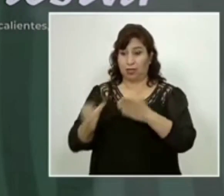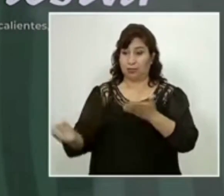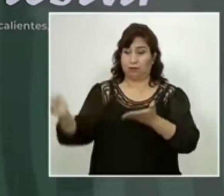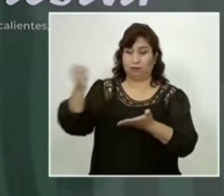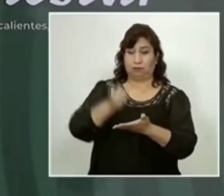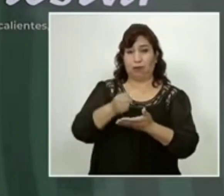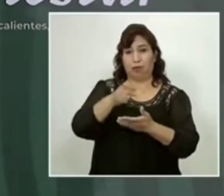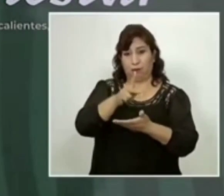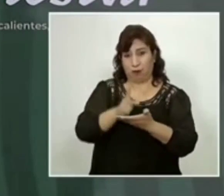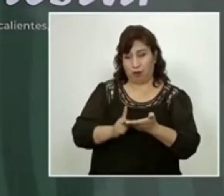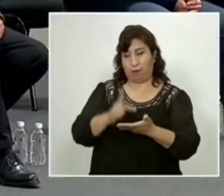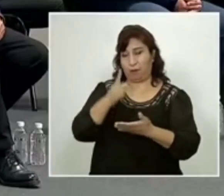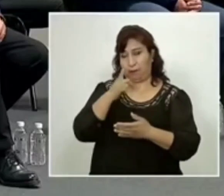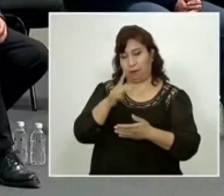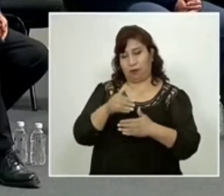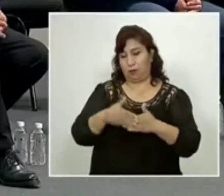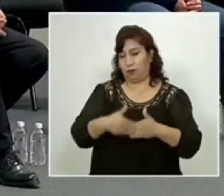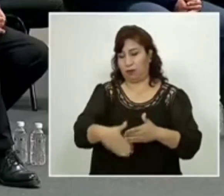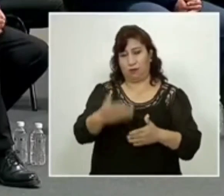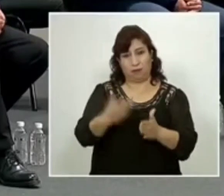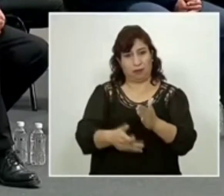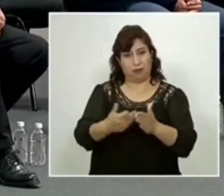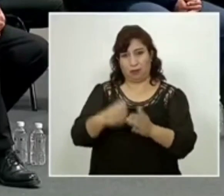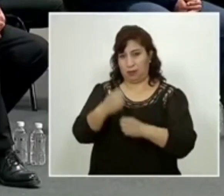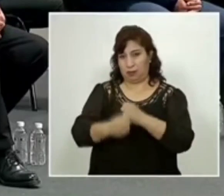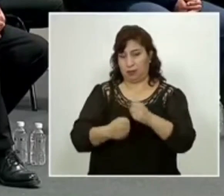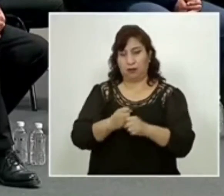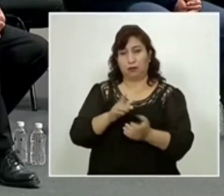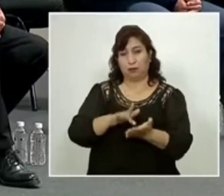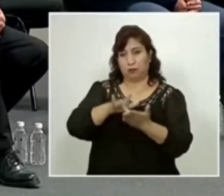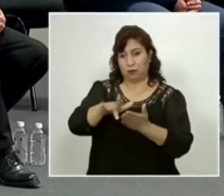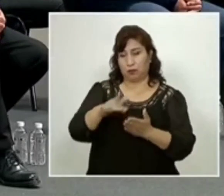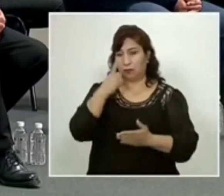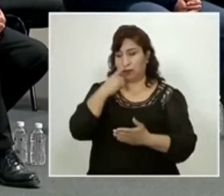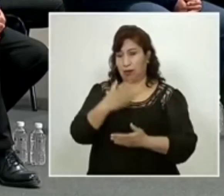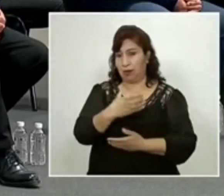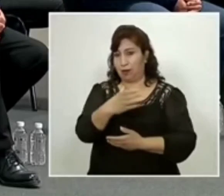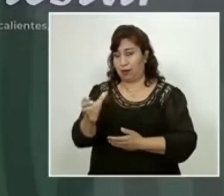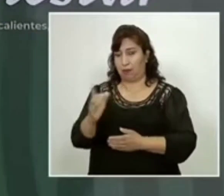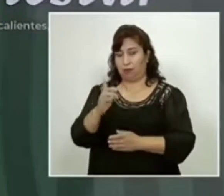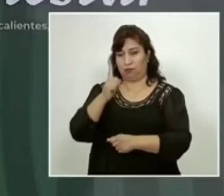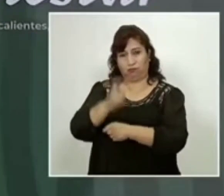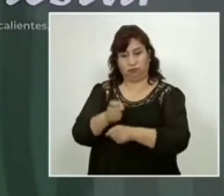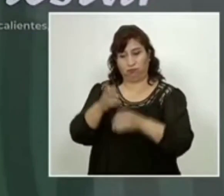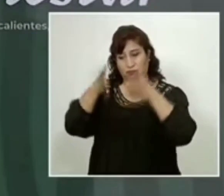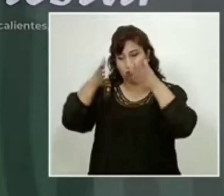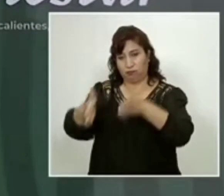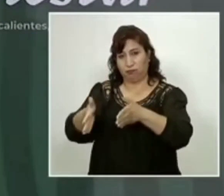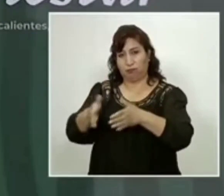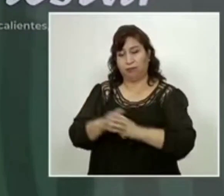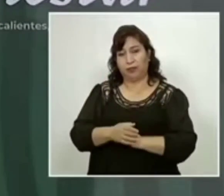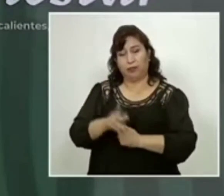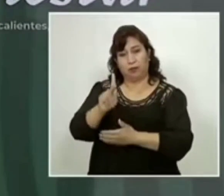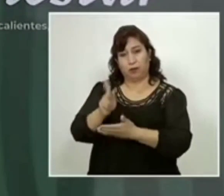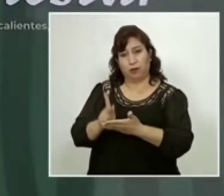resta del año. Los apoyos para el fortalecimiento del campo son una prioridad. En el programa Producción para el Bienestar